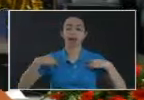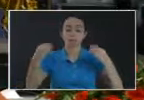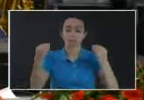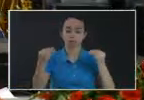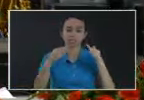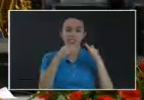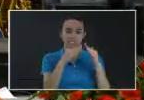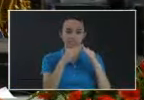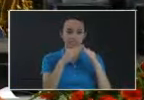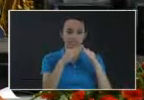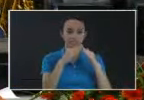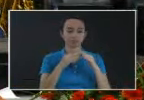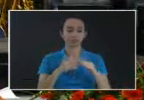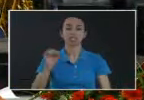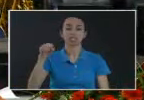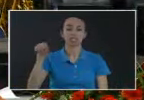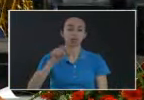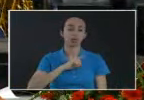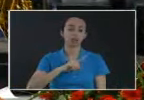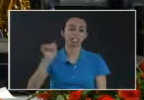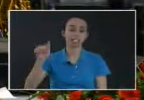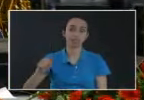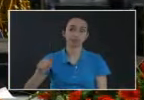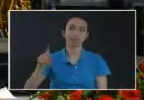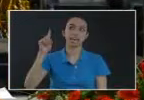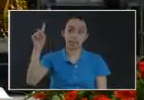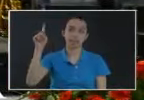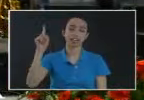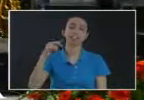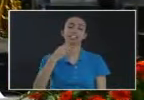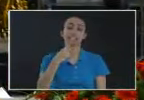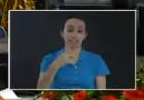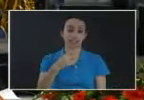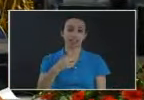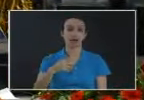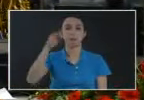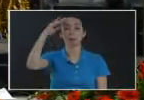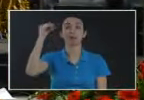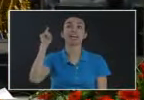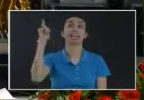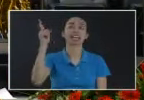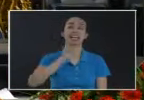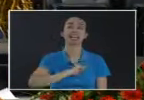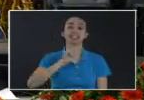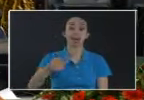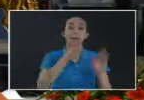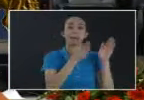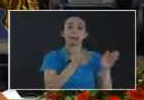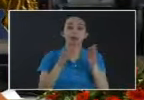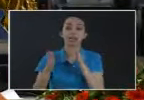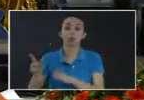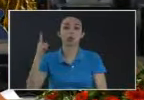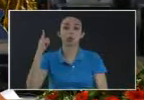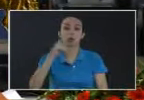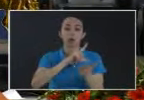así, os lo hubiera dicho, porque voy a preparar un lugar para vosotros. Y si